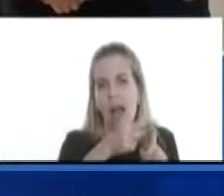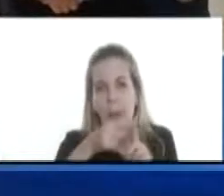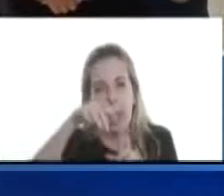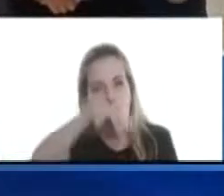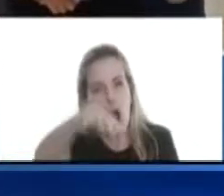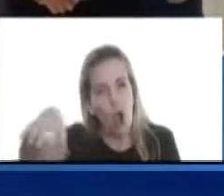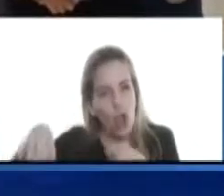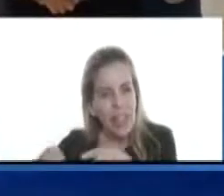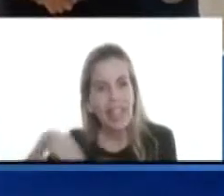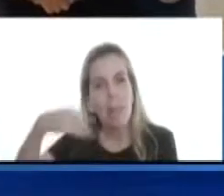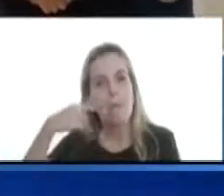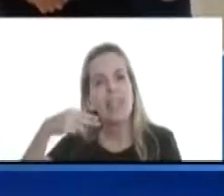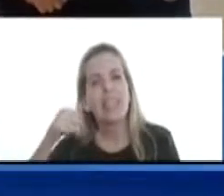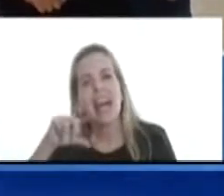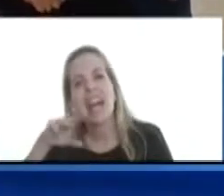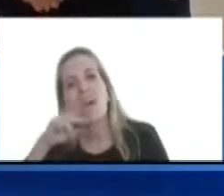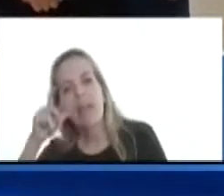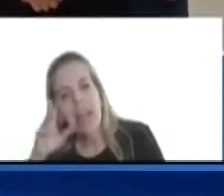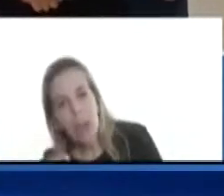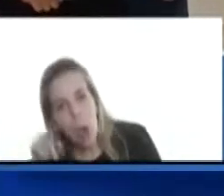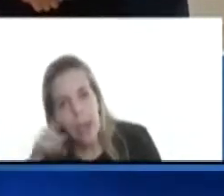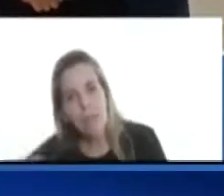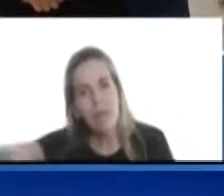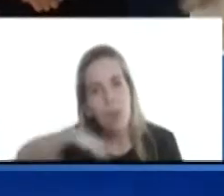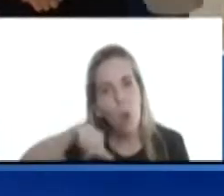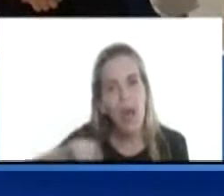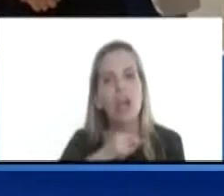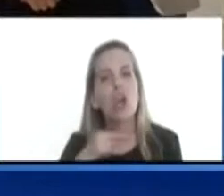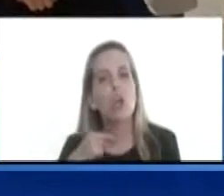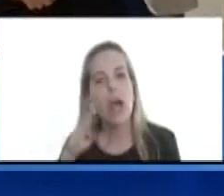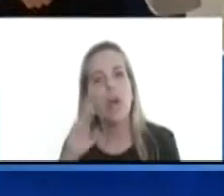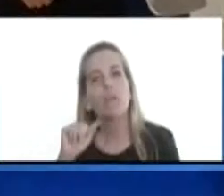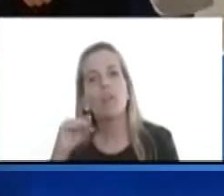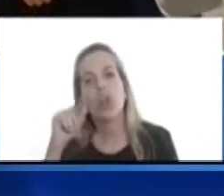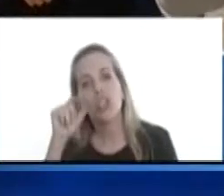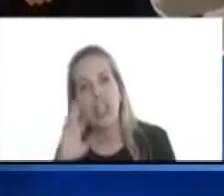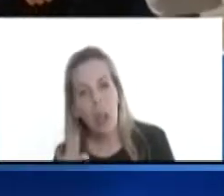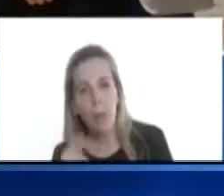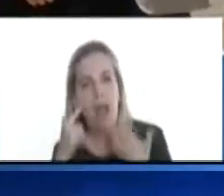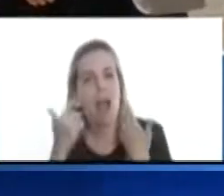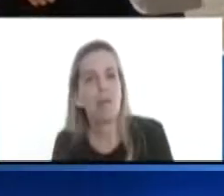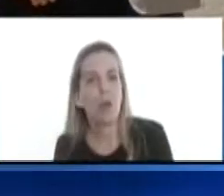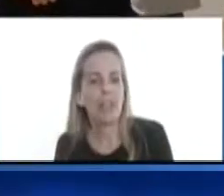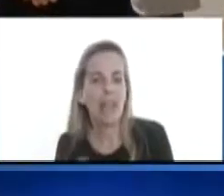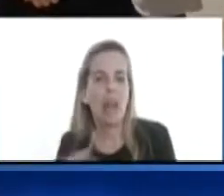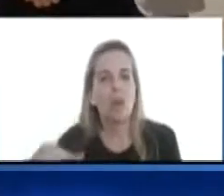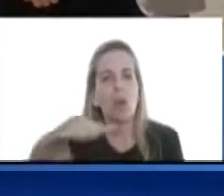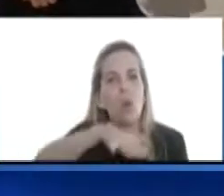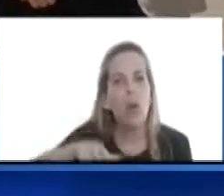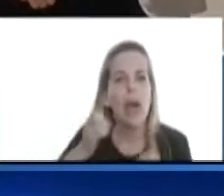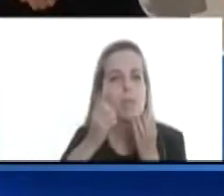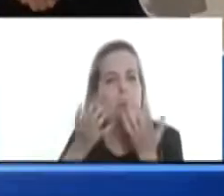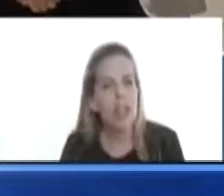Brochero, para aprovechar de la belleza de todo ese lugar. y espero pronto estar allí, días